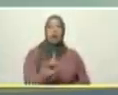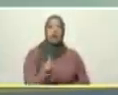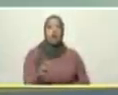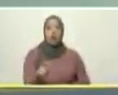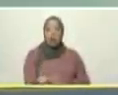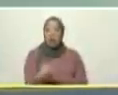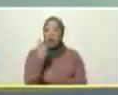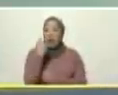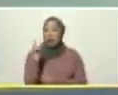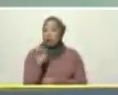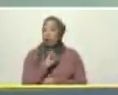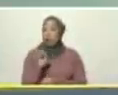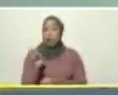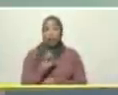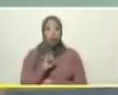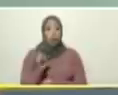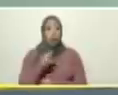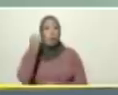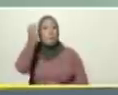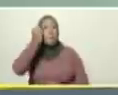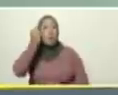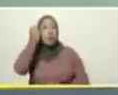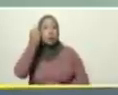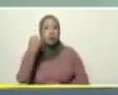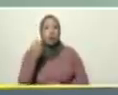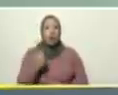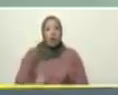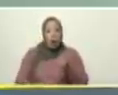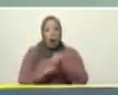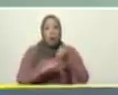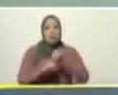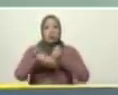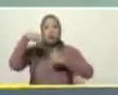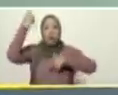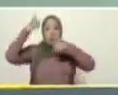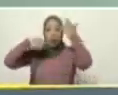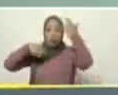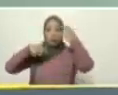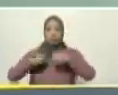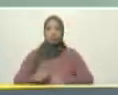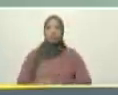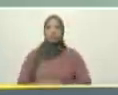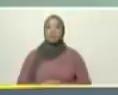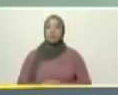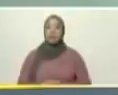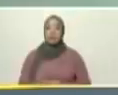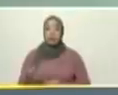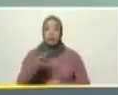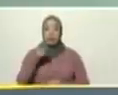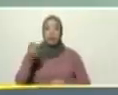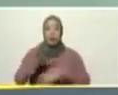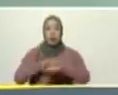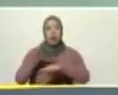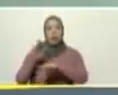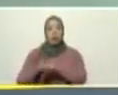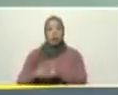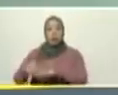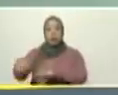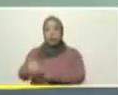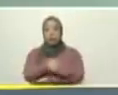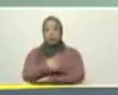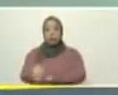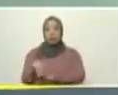engañar. El pueblo siguió teniendo confianza en el presidente Chávez y lo reclamó, salió a las calles